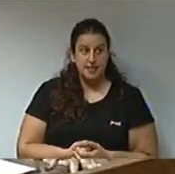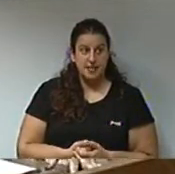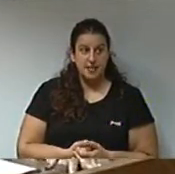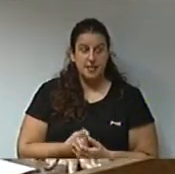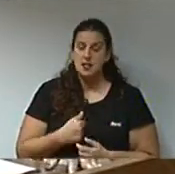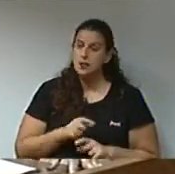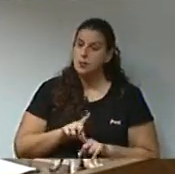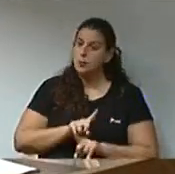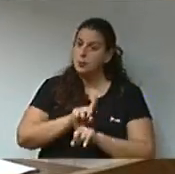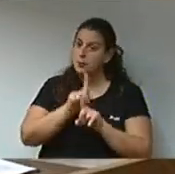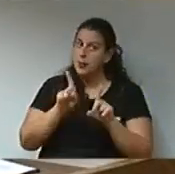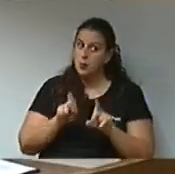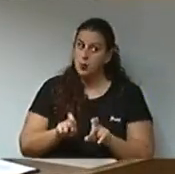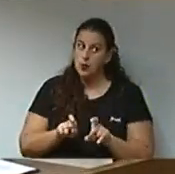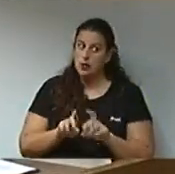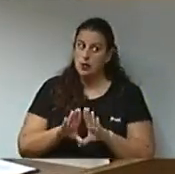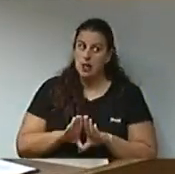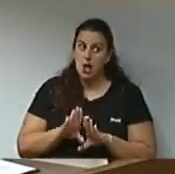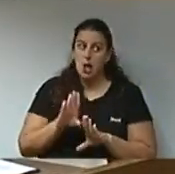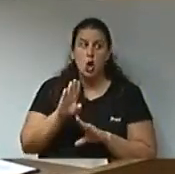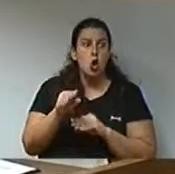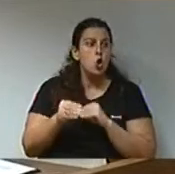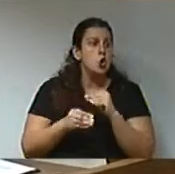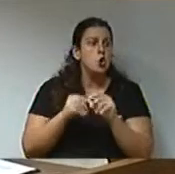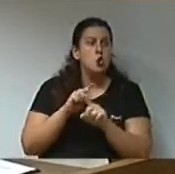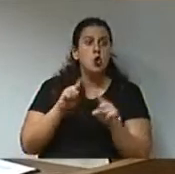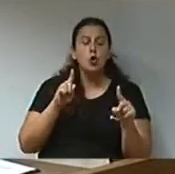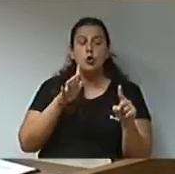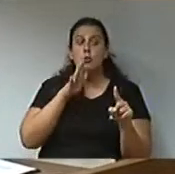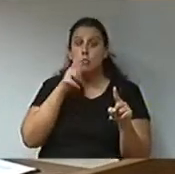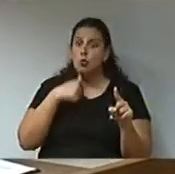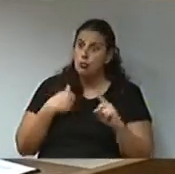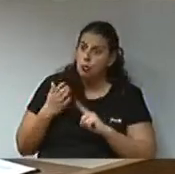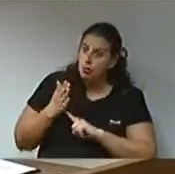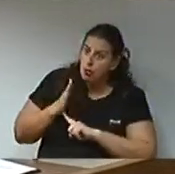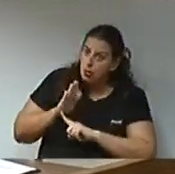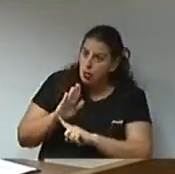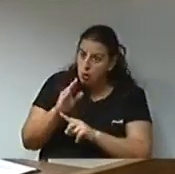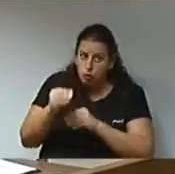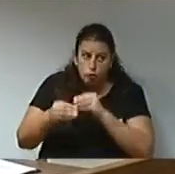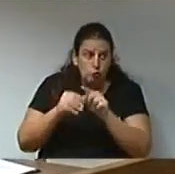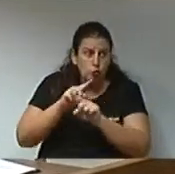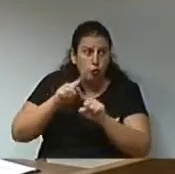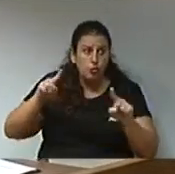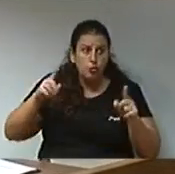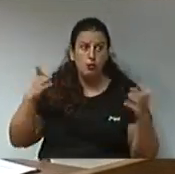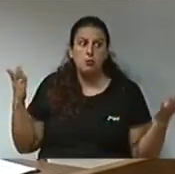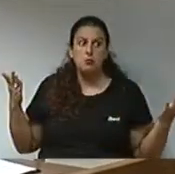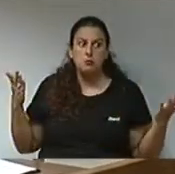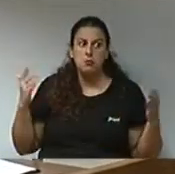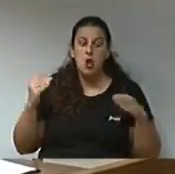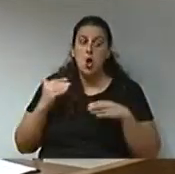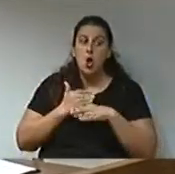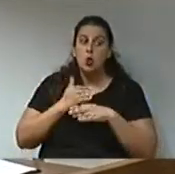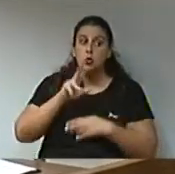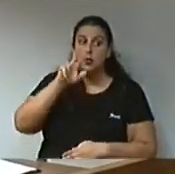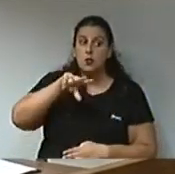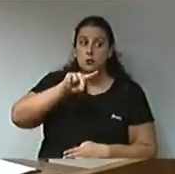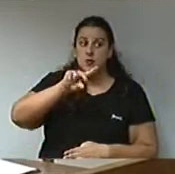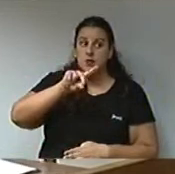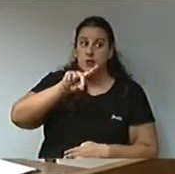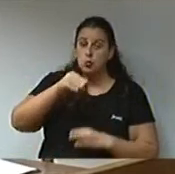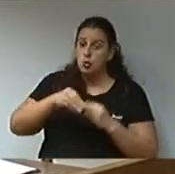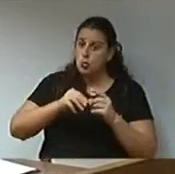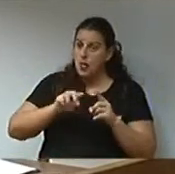Mi pregunta, ¿por qué no lo hizo cuando nosotros se lo planteamos? ¿Por qué no lo hizo él en octubre del 2021?